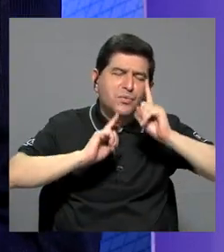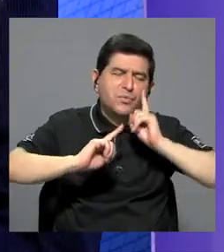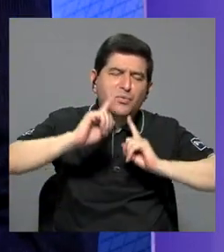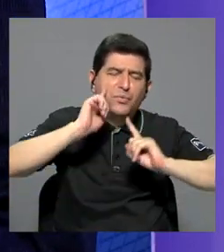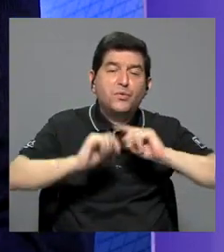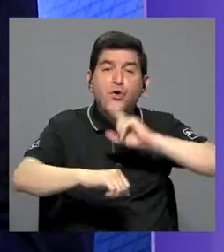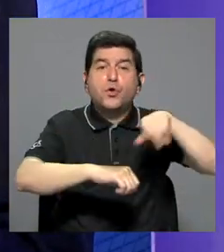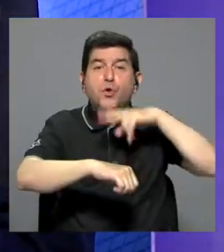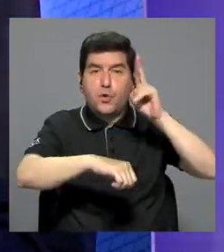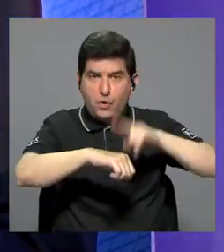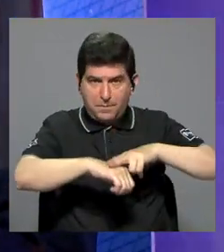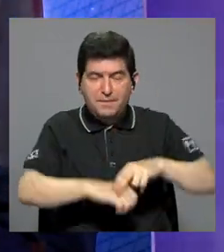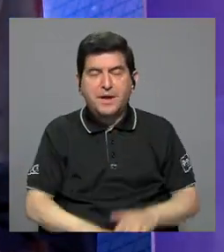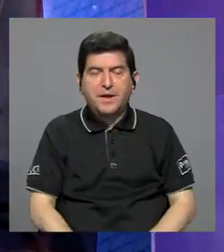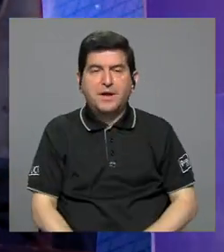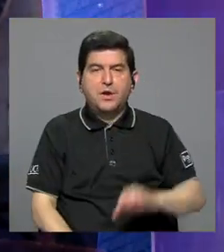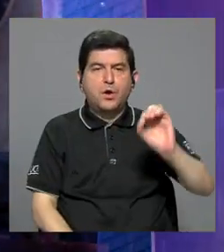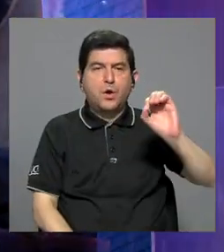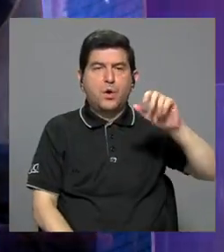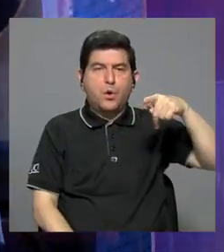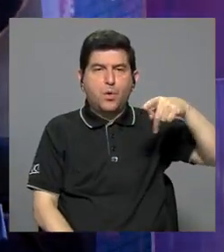Y normalmente en las óperas